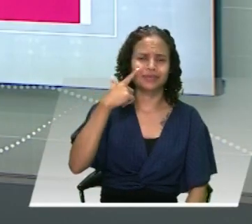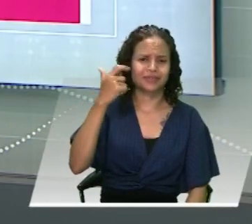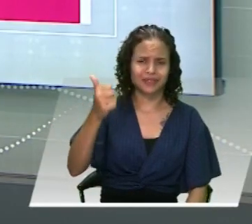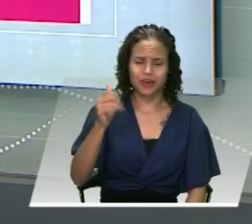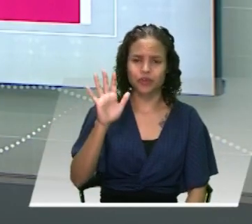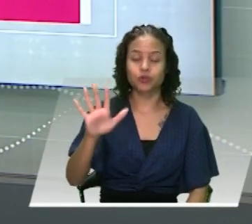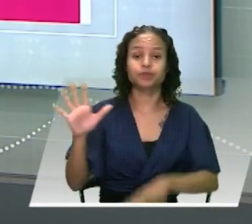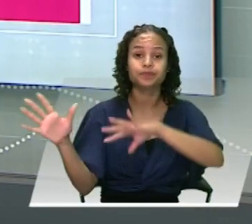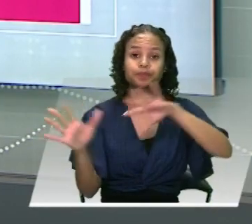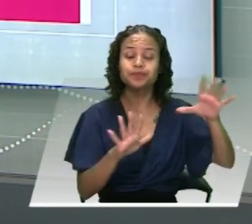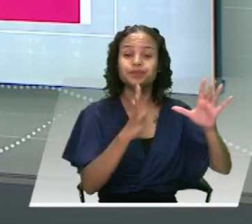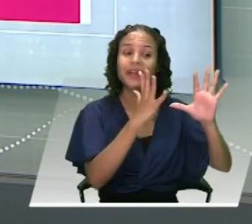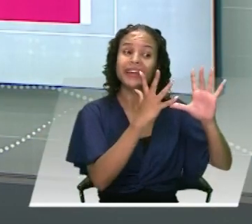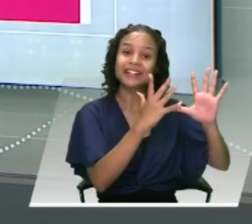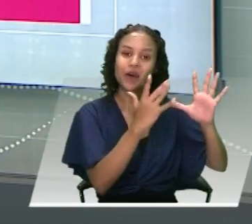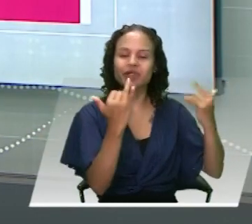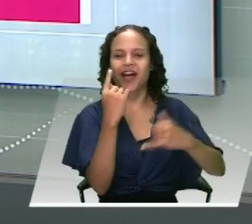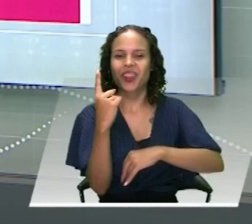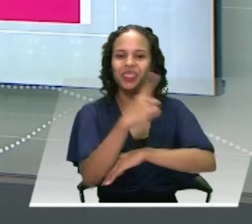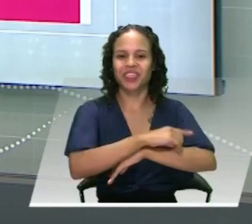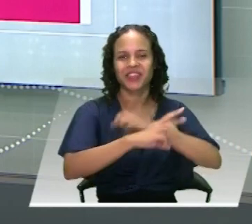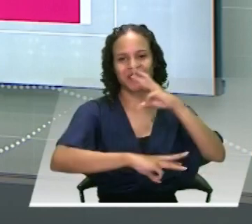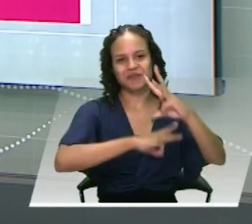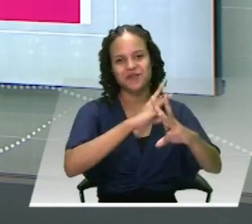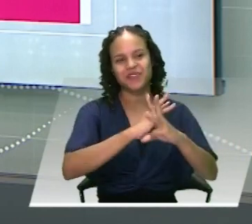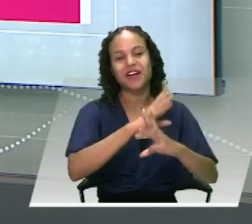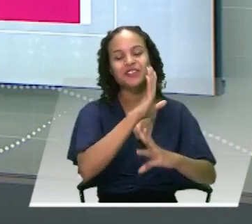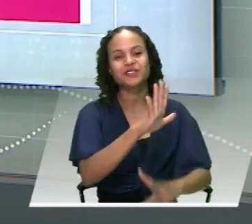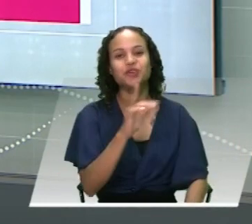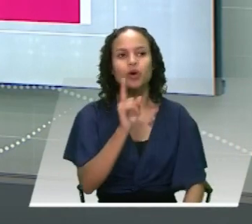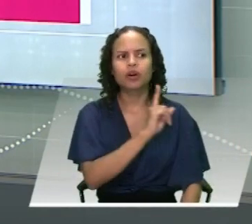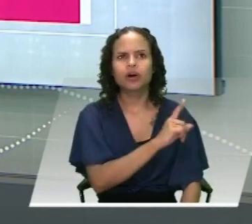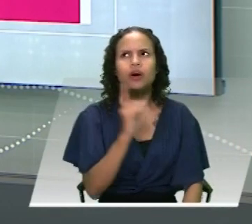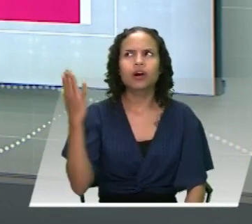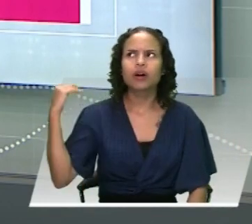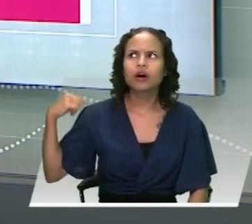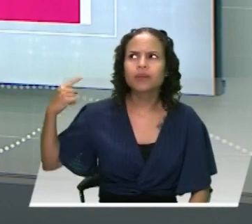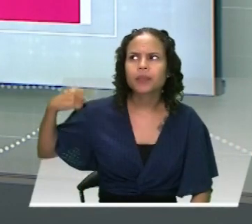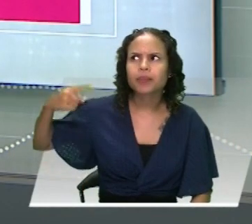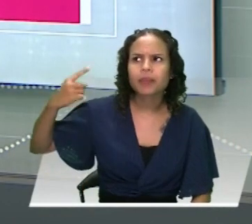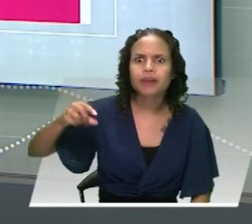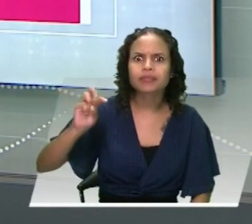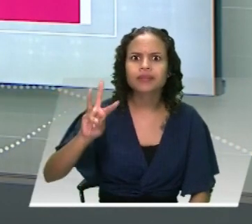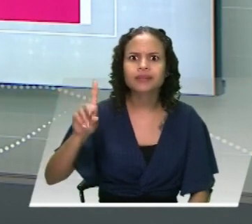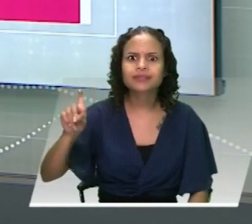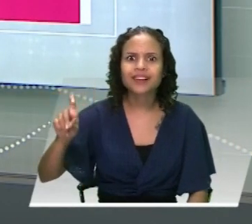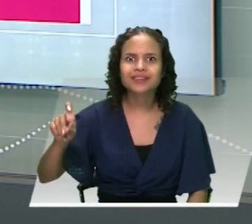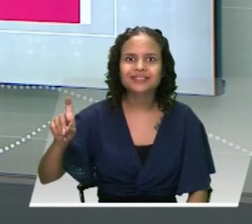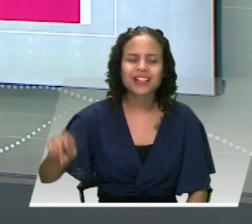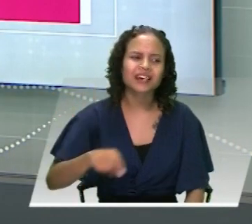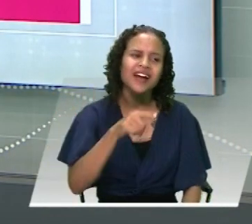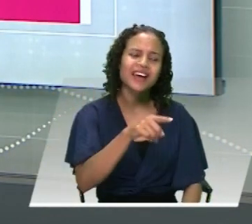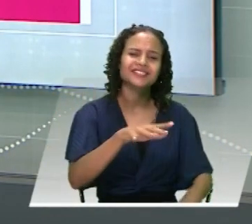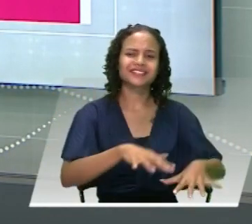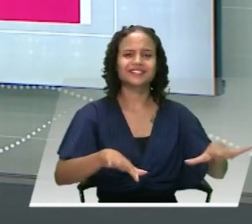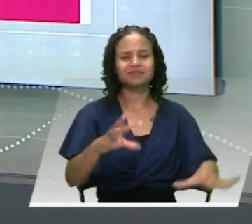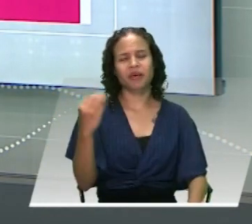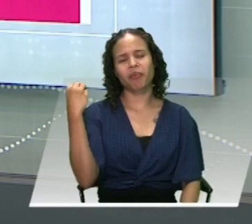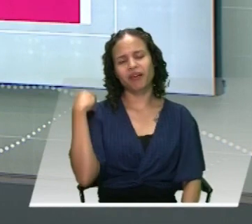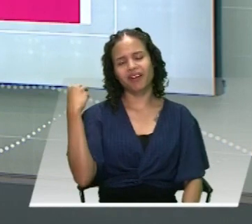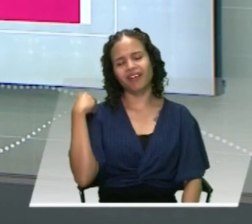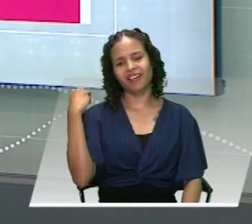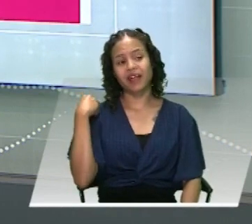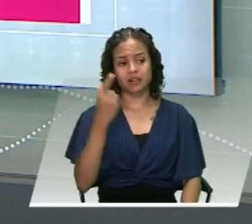Itagüí celebra el Día Mundial de la Pereza en su versión número 36, convirtiéndose en un espacio de ocio que promueve hábitos de vida